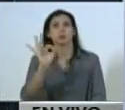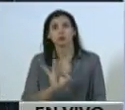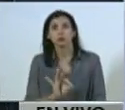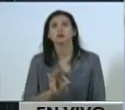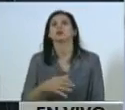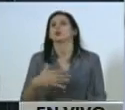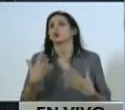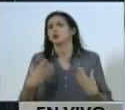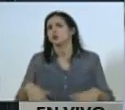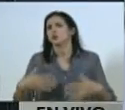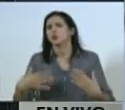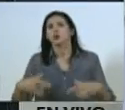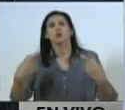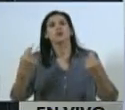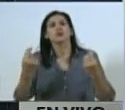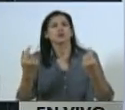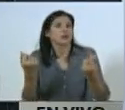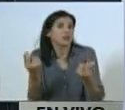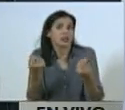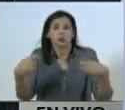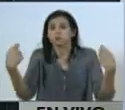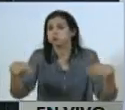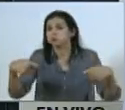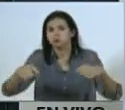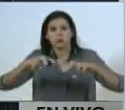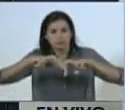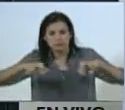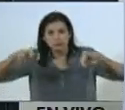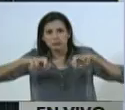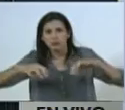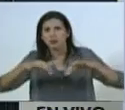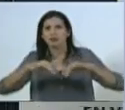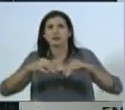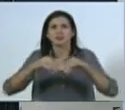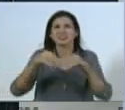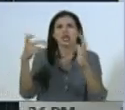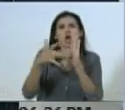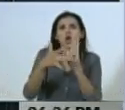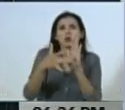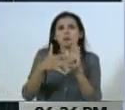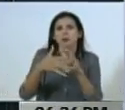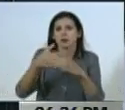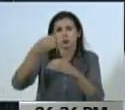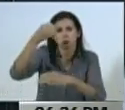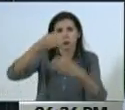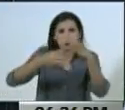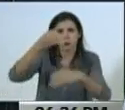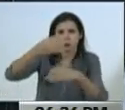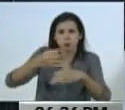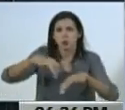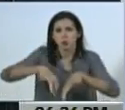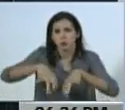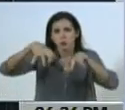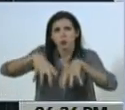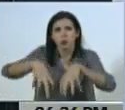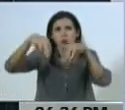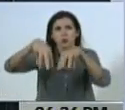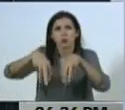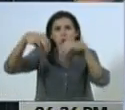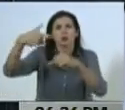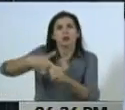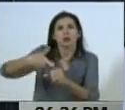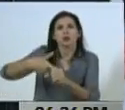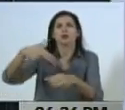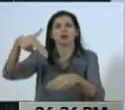inversión en la búsqueda, en la exploración, en las nuevas tecnologías, en la explotación, en la